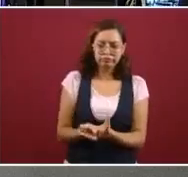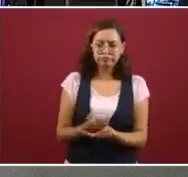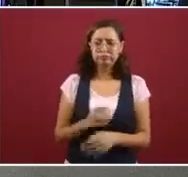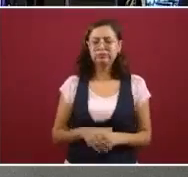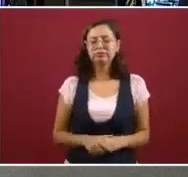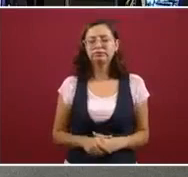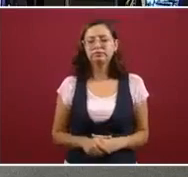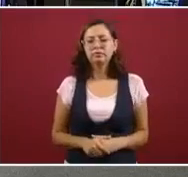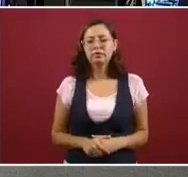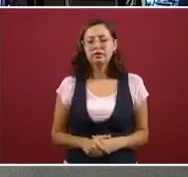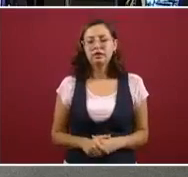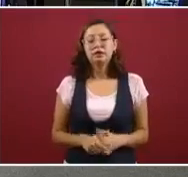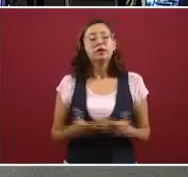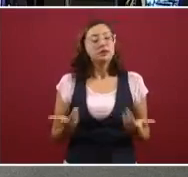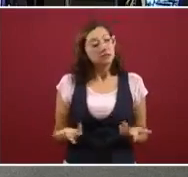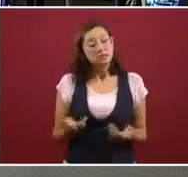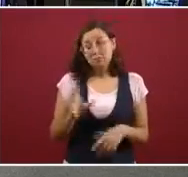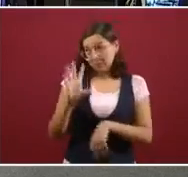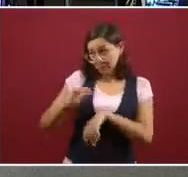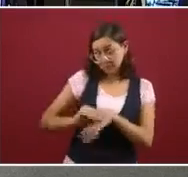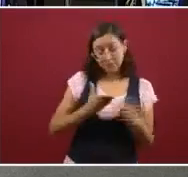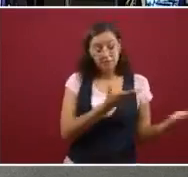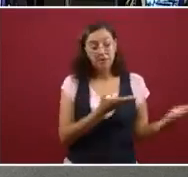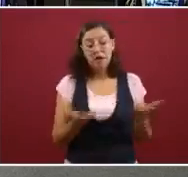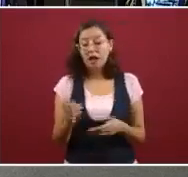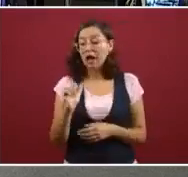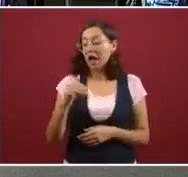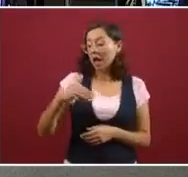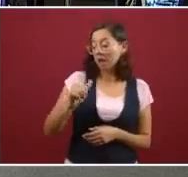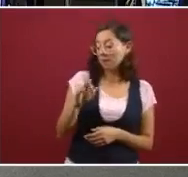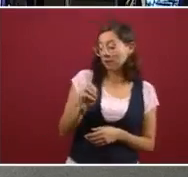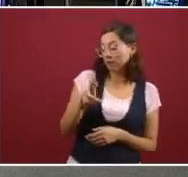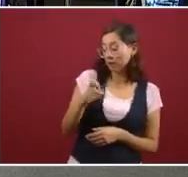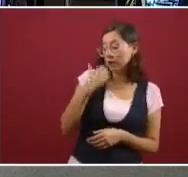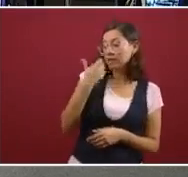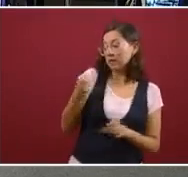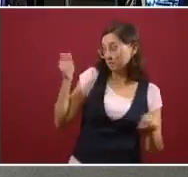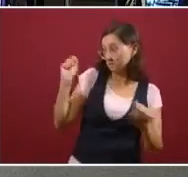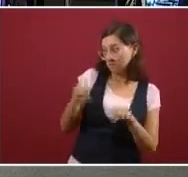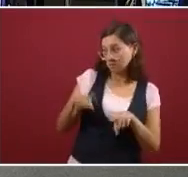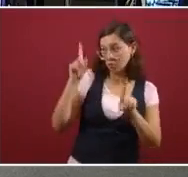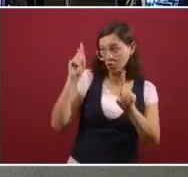Bernardo González, el presidente de la AMAFOR, quiere hacer algunos comentarios en el mismo sentido.